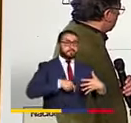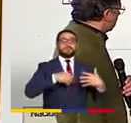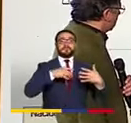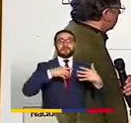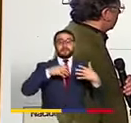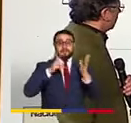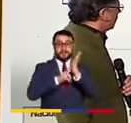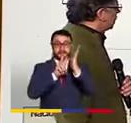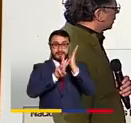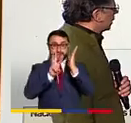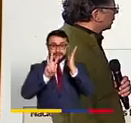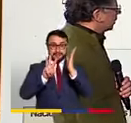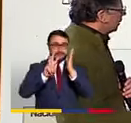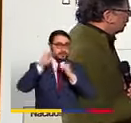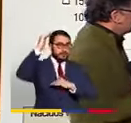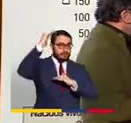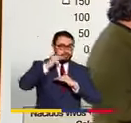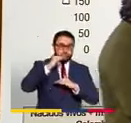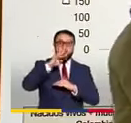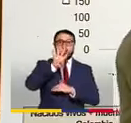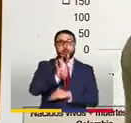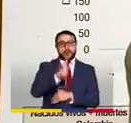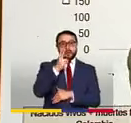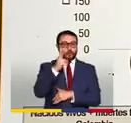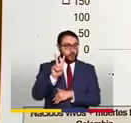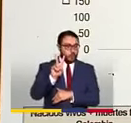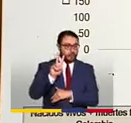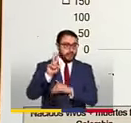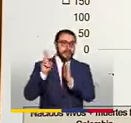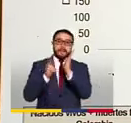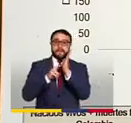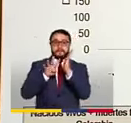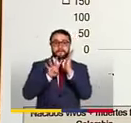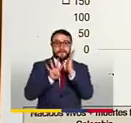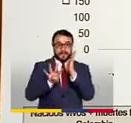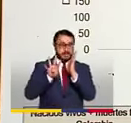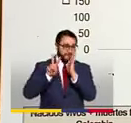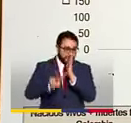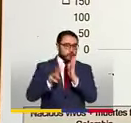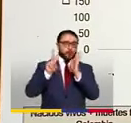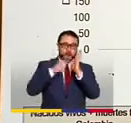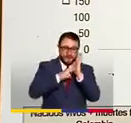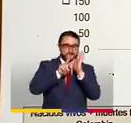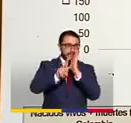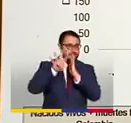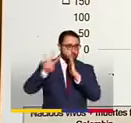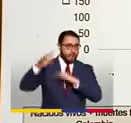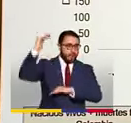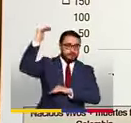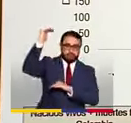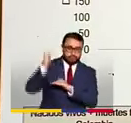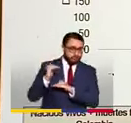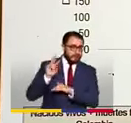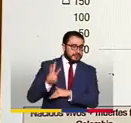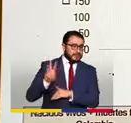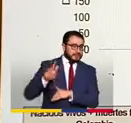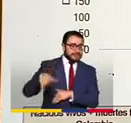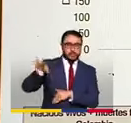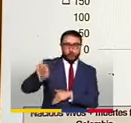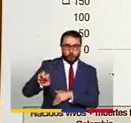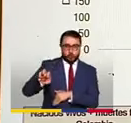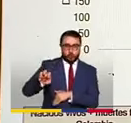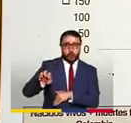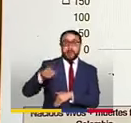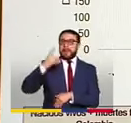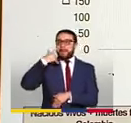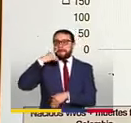412 en el 2023, 3.018 2024, de nuevo en La Guajira, un dato